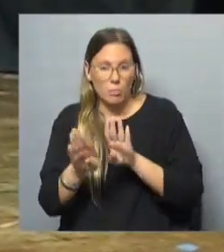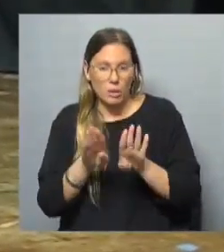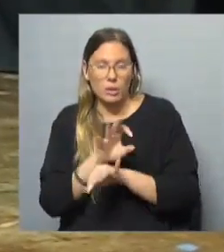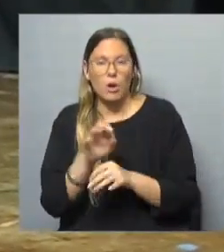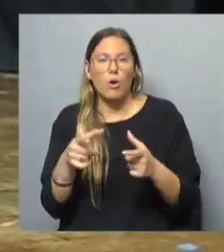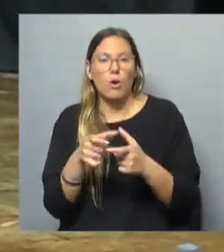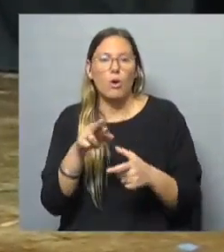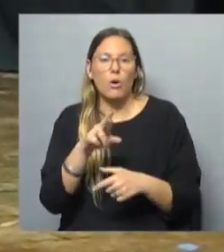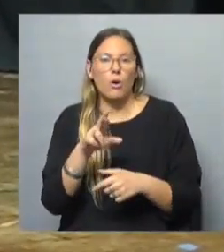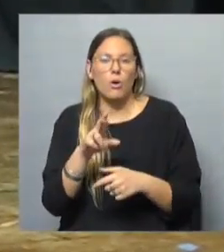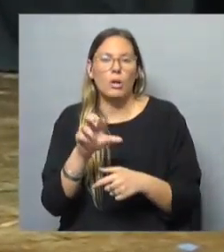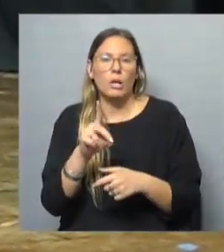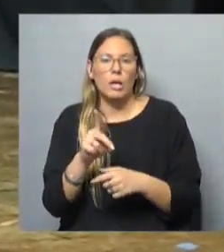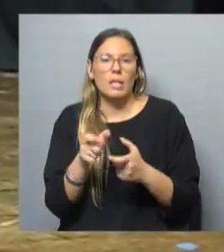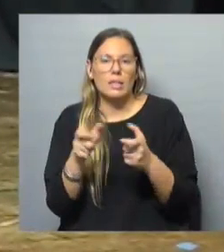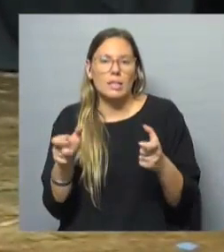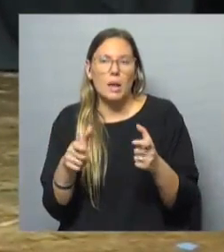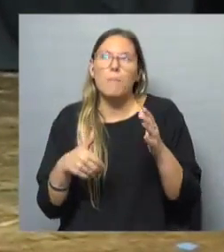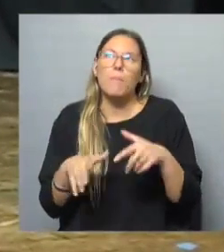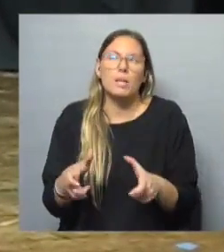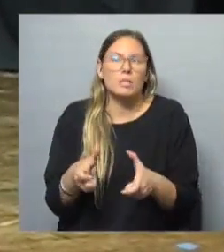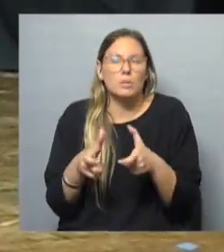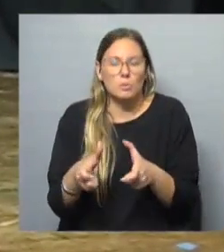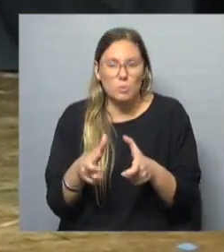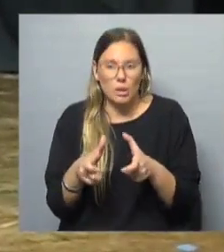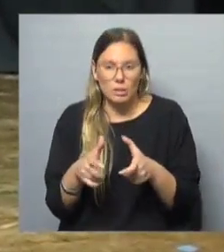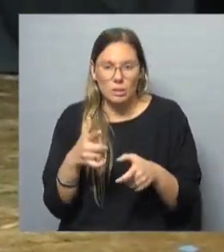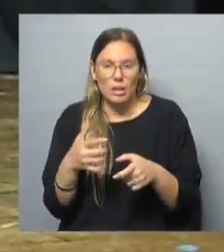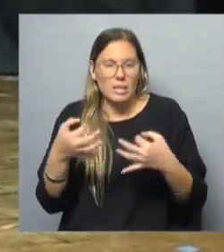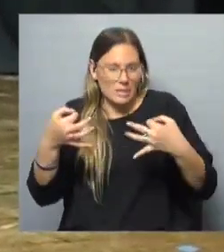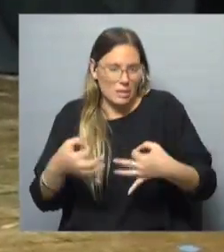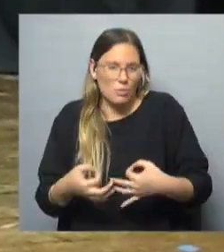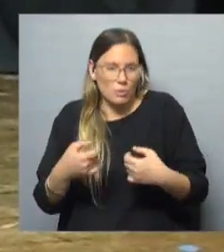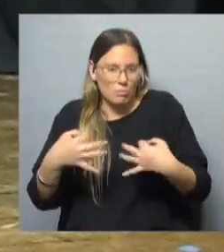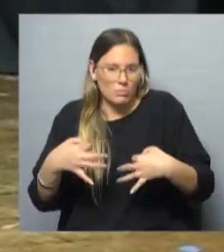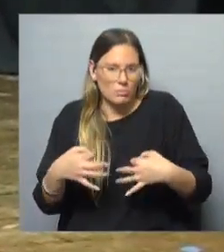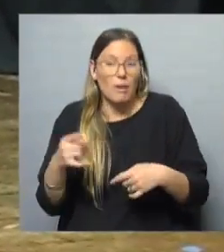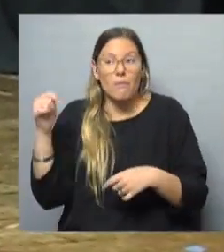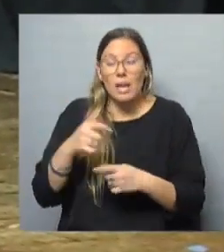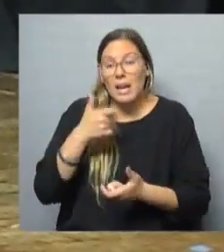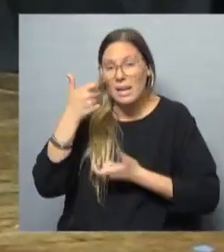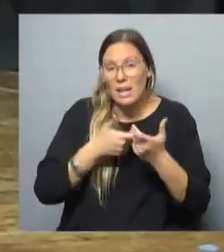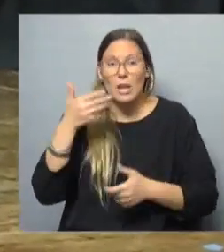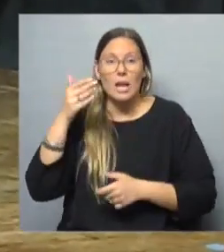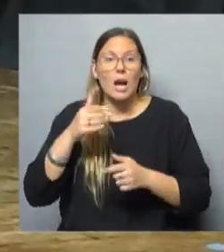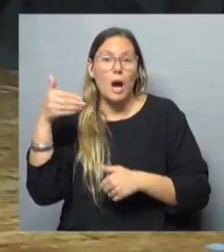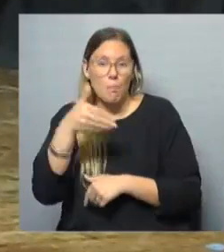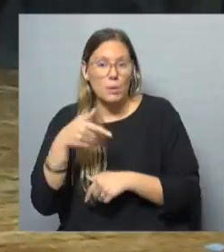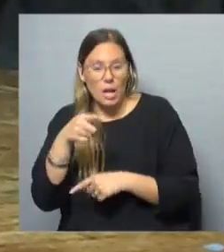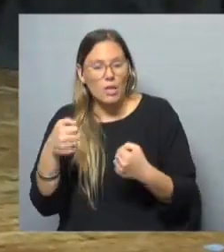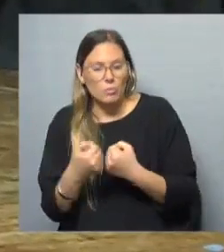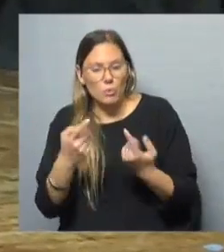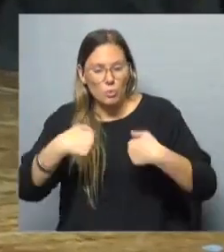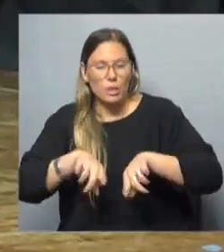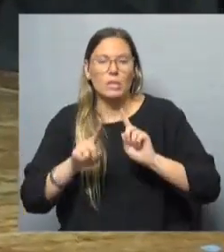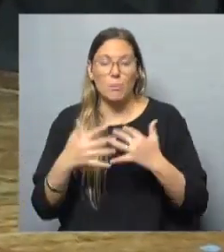Red Tickets. Les decíamos, los mayores de los éxitos, chiquilines, les va a ir súper bien. Y bueno, vengan a reírse, a participar, a improvisar ustedes también